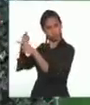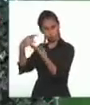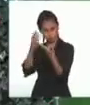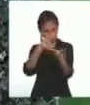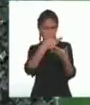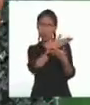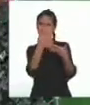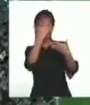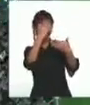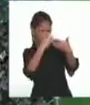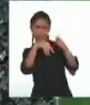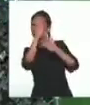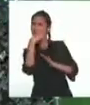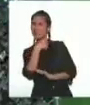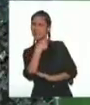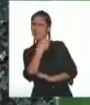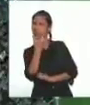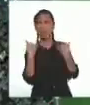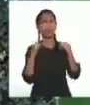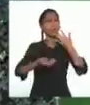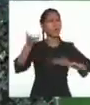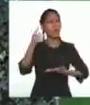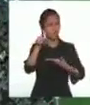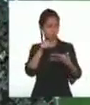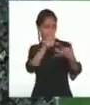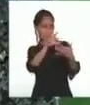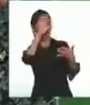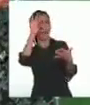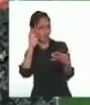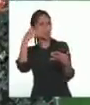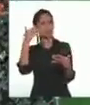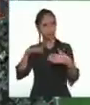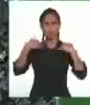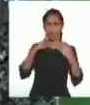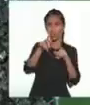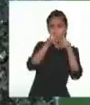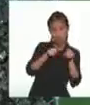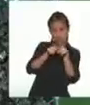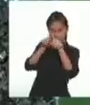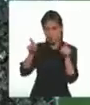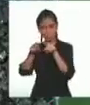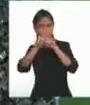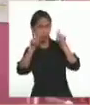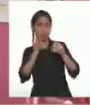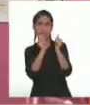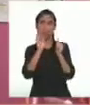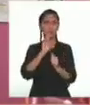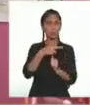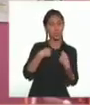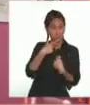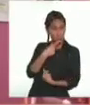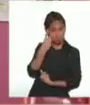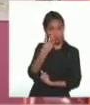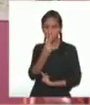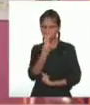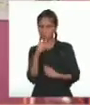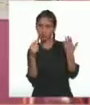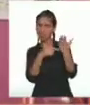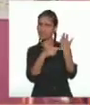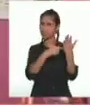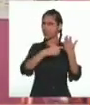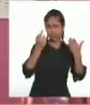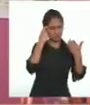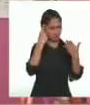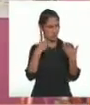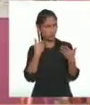deben elegir los que a ustedes más les interesa para su juego. Y a partir de esa decisión, pueden preparar sus tarjetas con preguntas y respuestas. A mí me interesó mucho las tecnologías